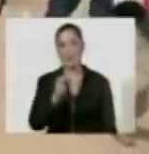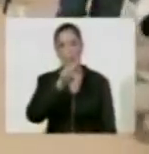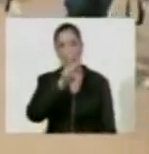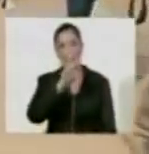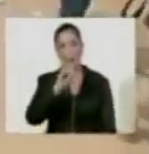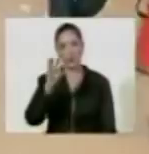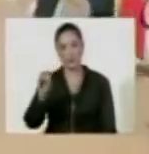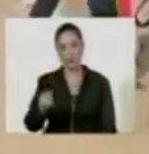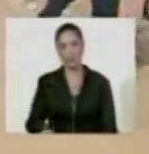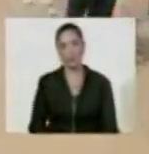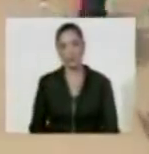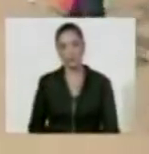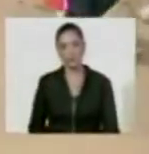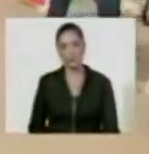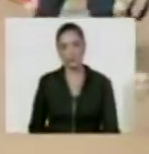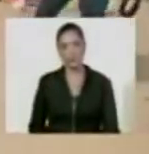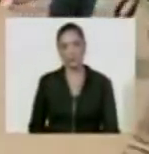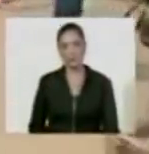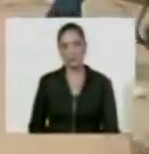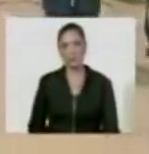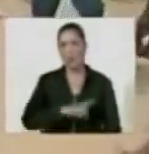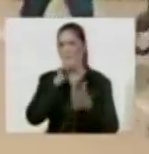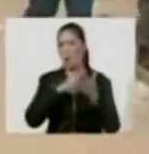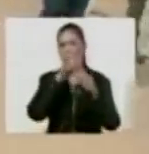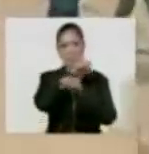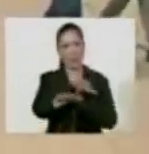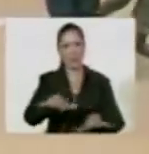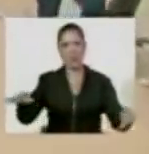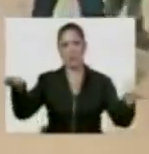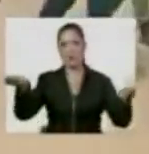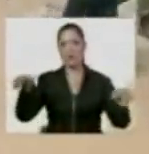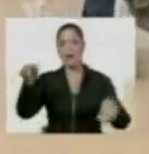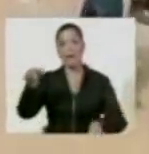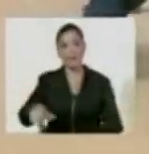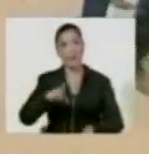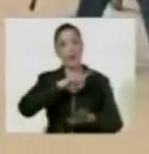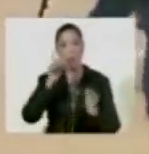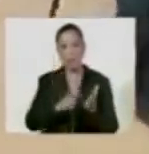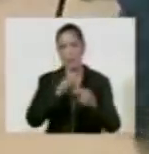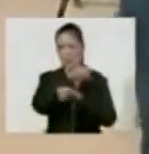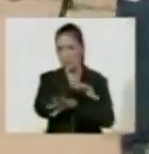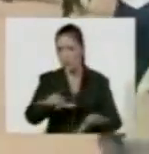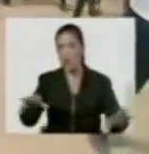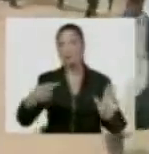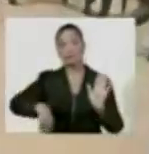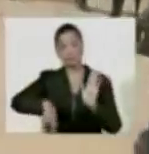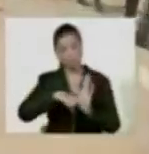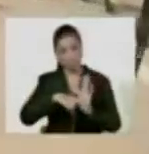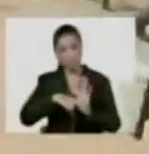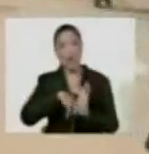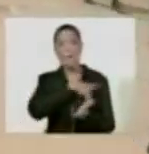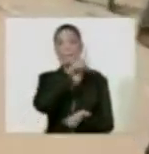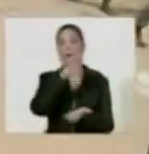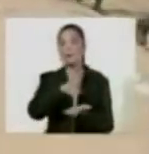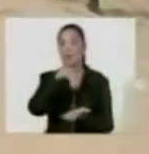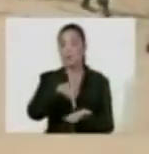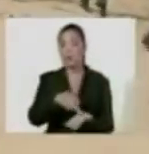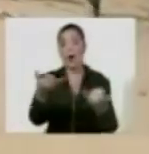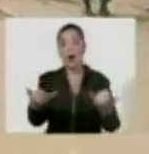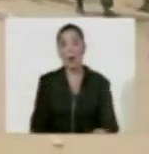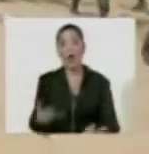200. Ha sido un despliegue que ha ratificado además la participación de